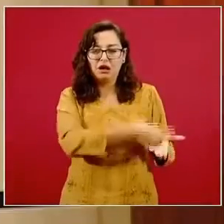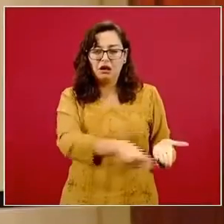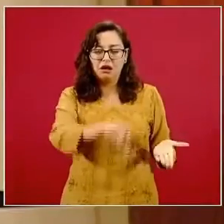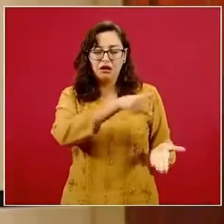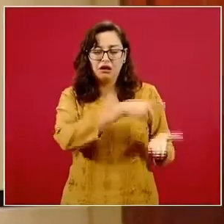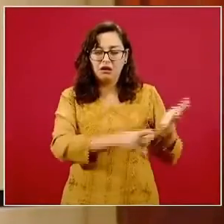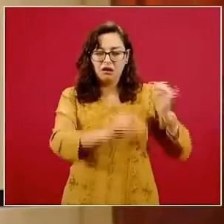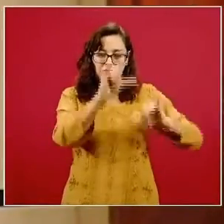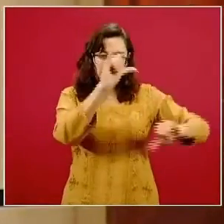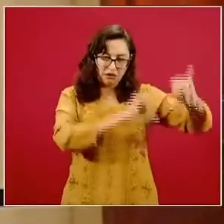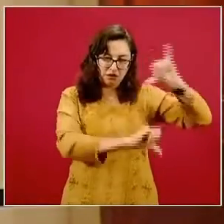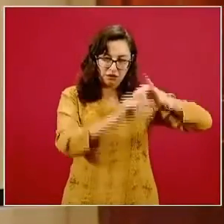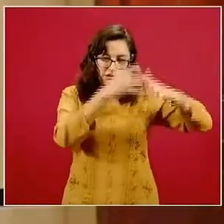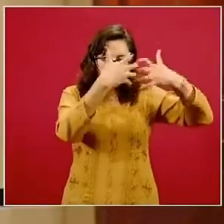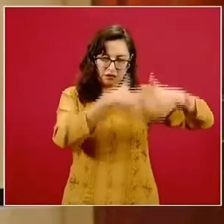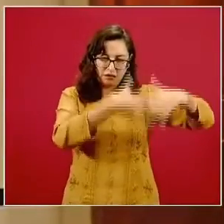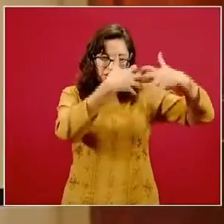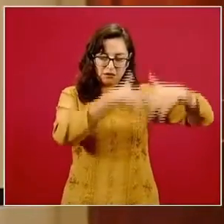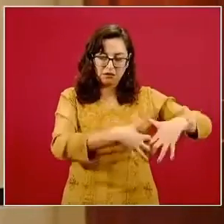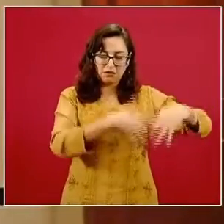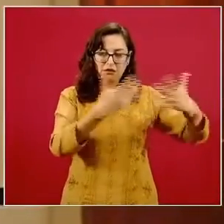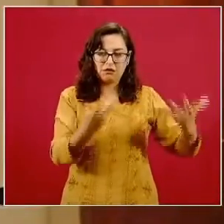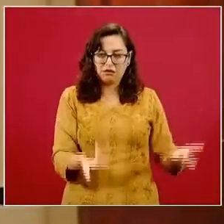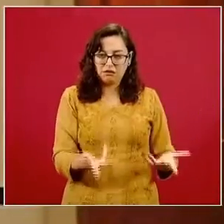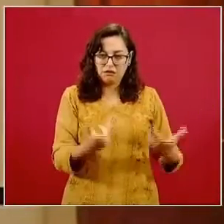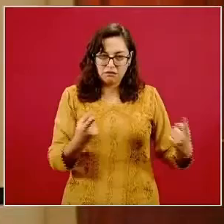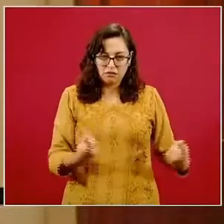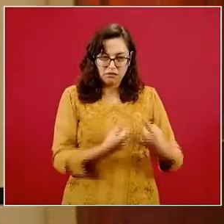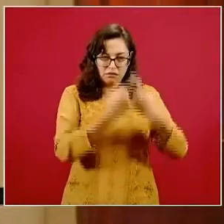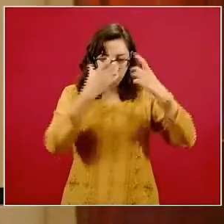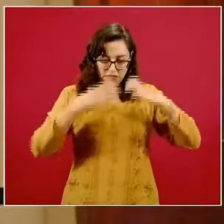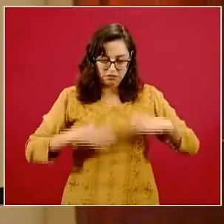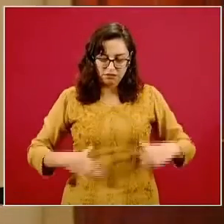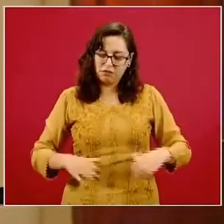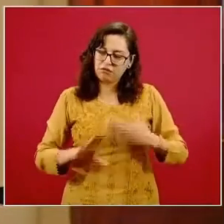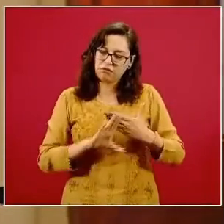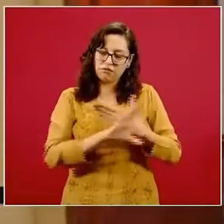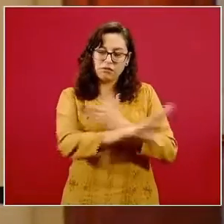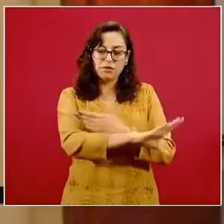son tóxicos o que son insalubres. La que sigue, por favor.